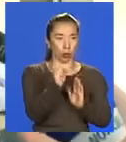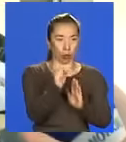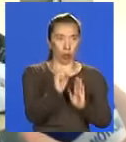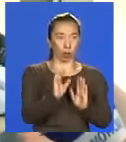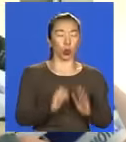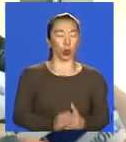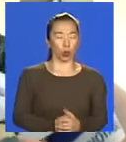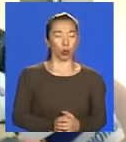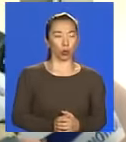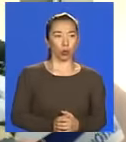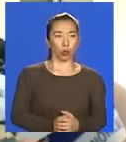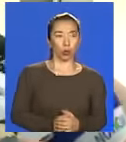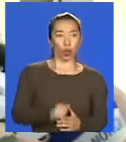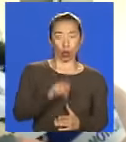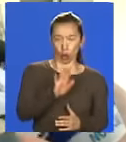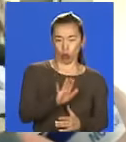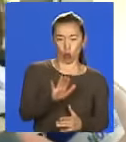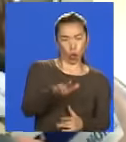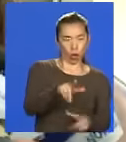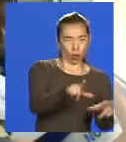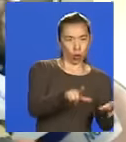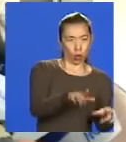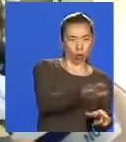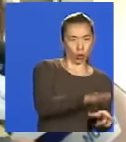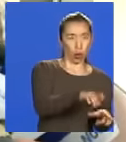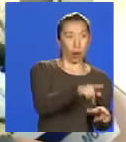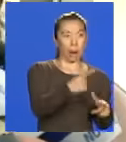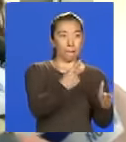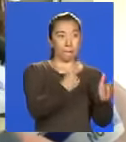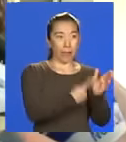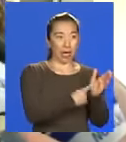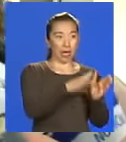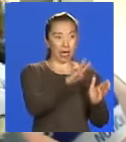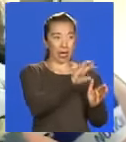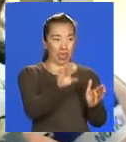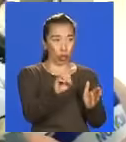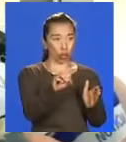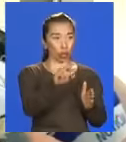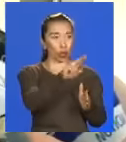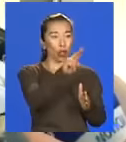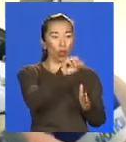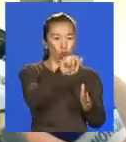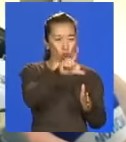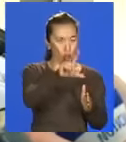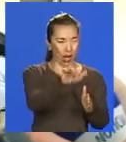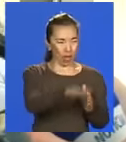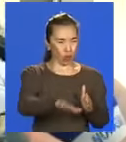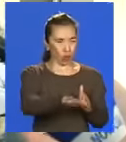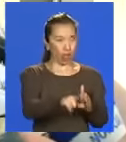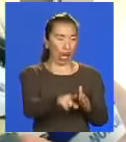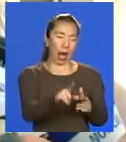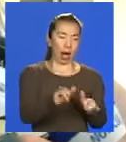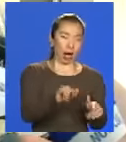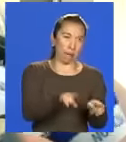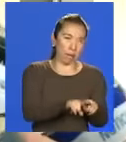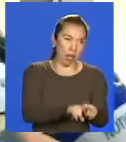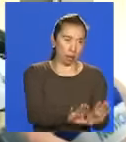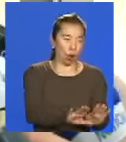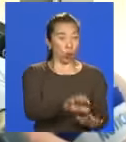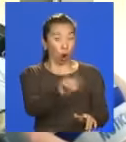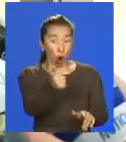componente zonal la tarifa está en 1.500 pesos, sobre esas tarifas no se dan modificaciones y tampoco se modifican los